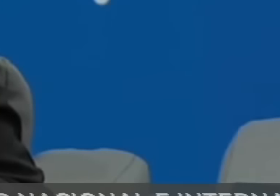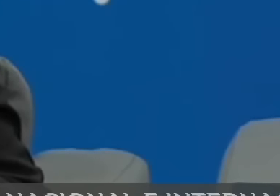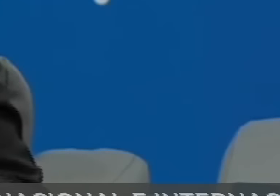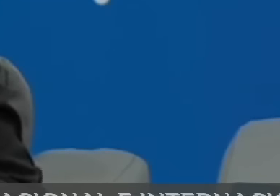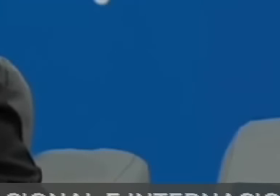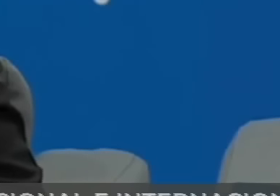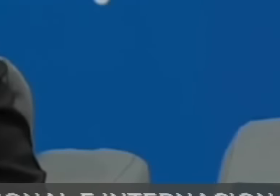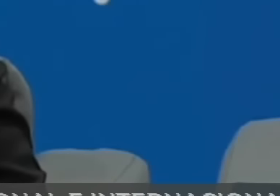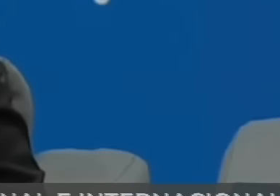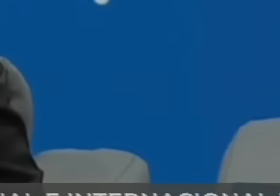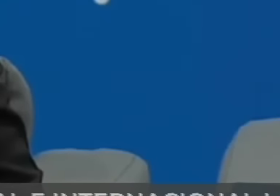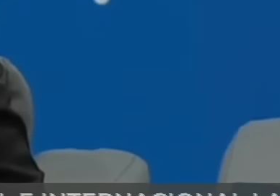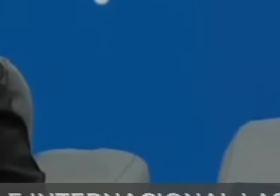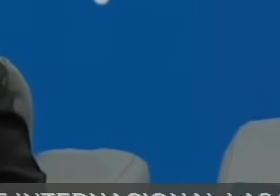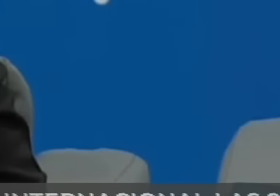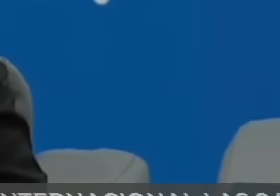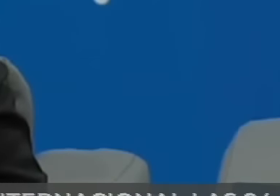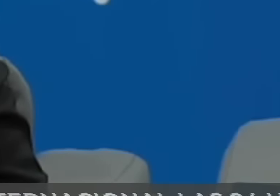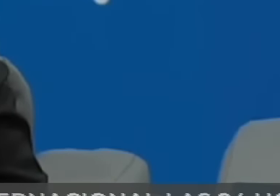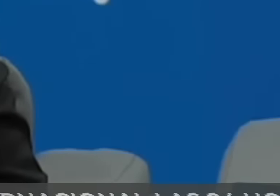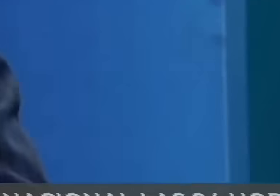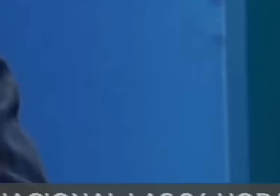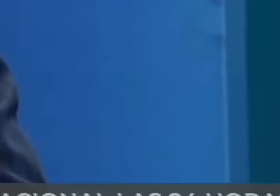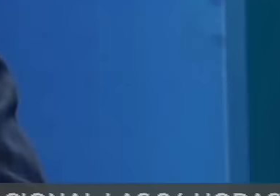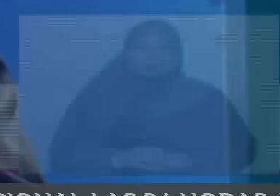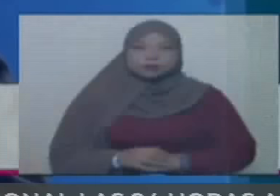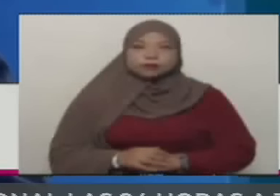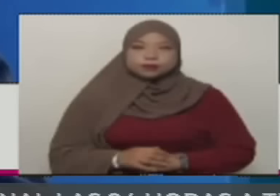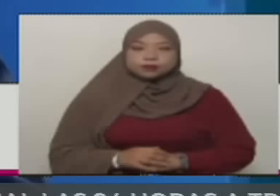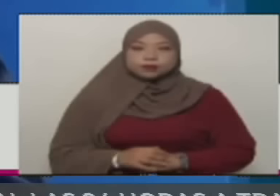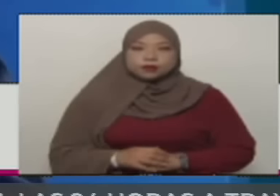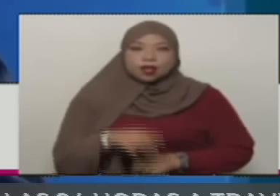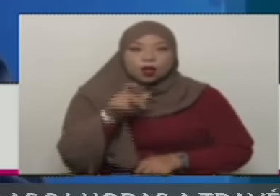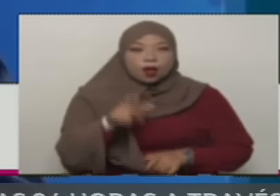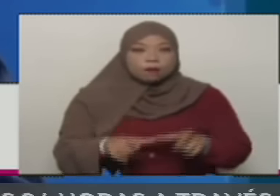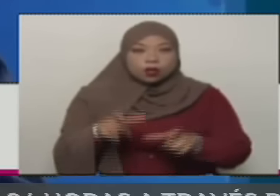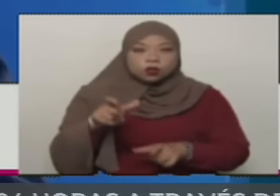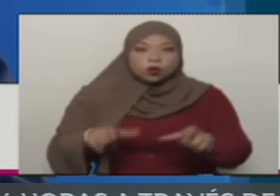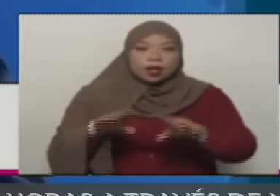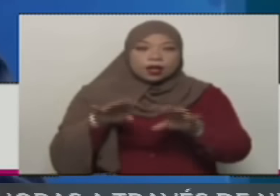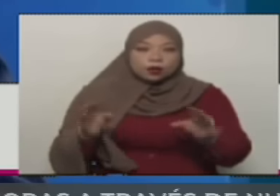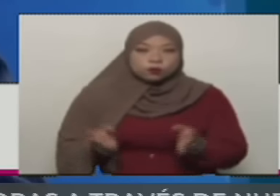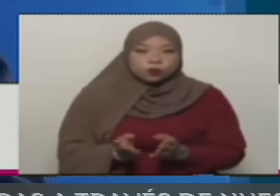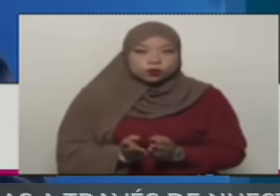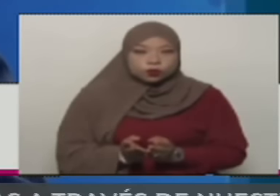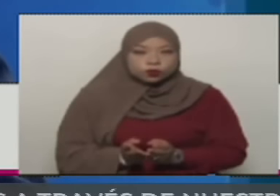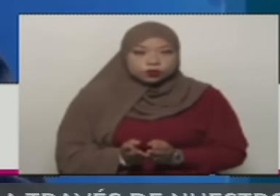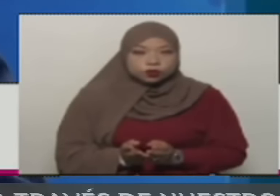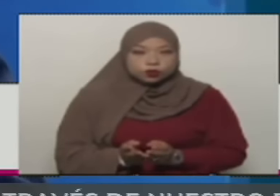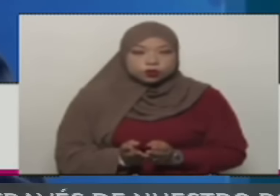sembrando en distintos países, incluyendo Venezuela. Recientemente me visitó una persona del mundo,